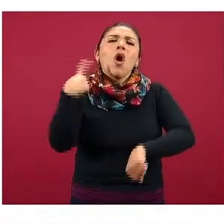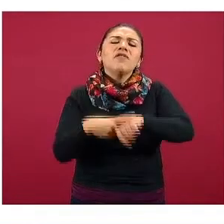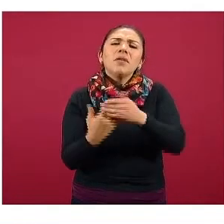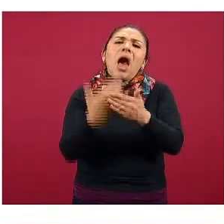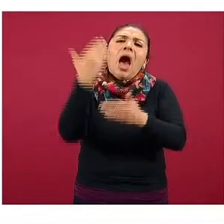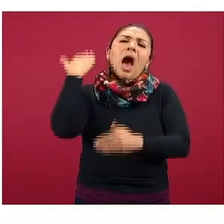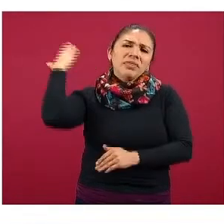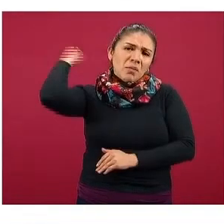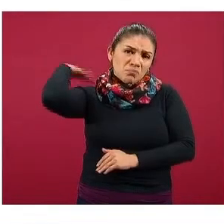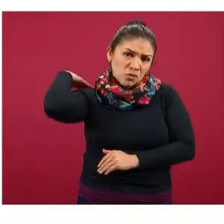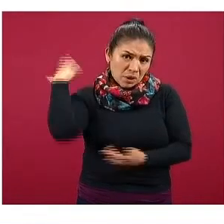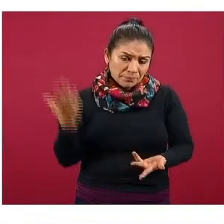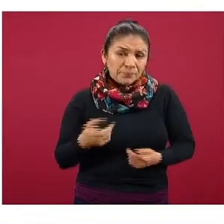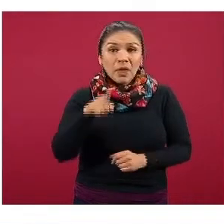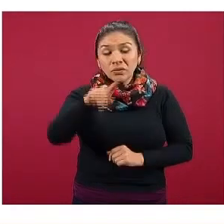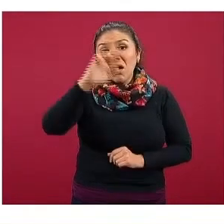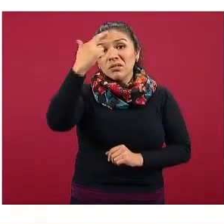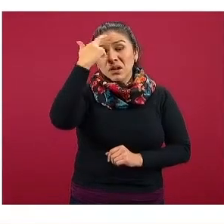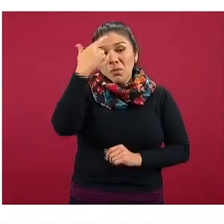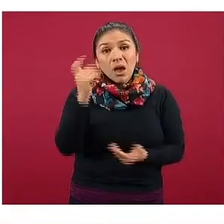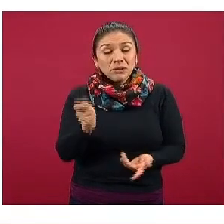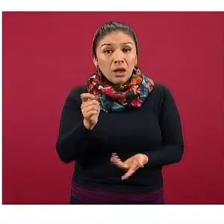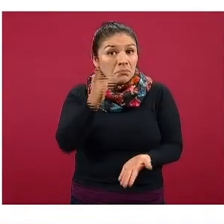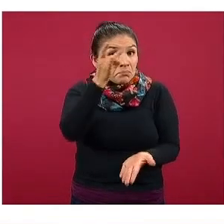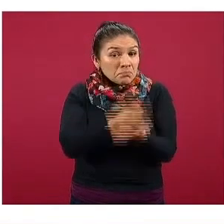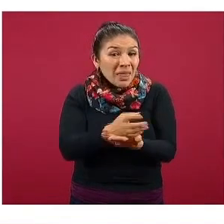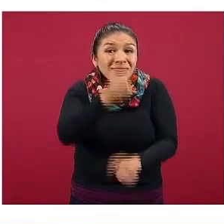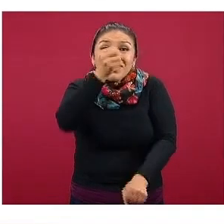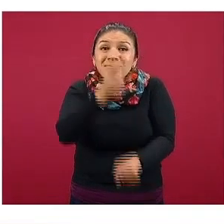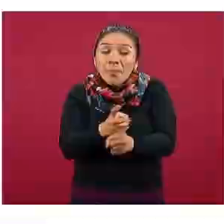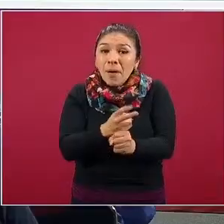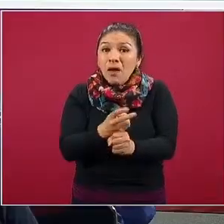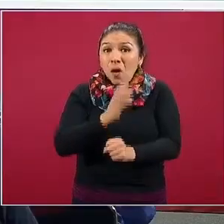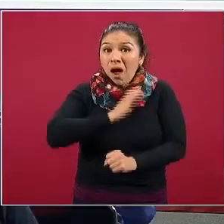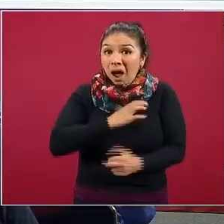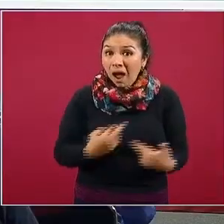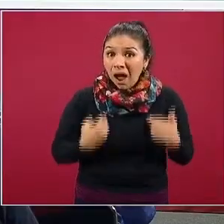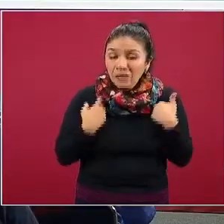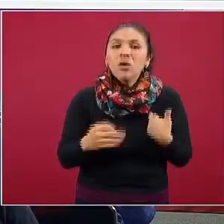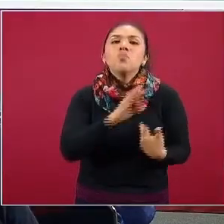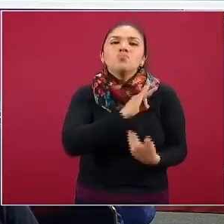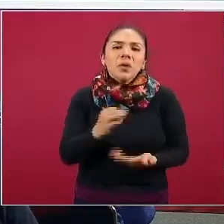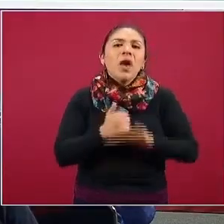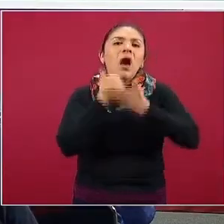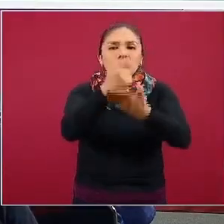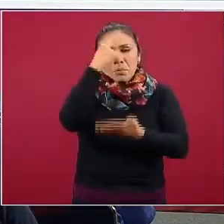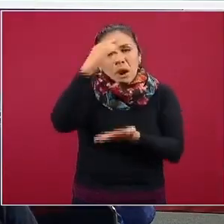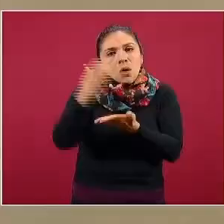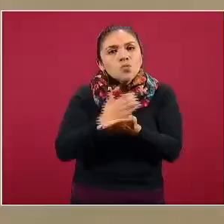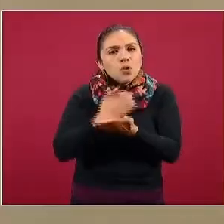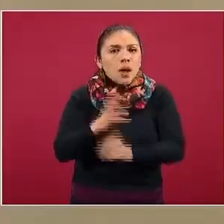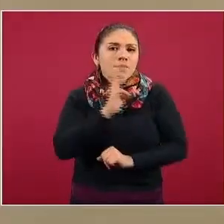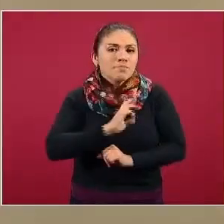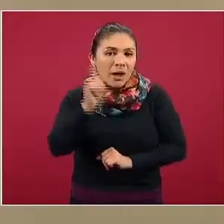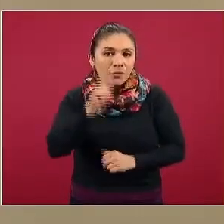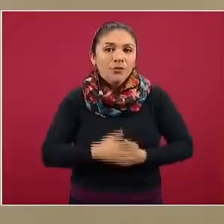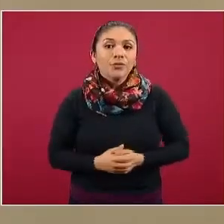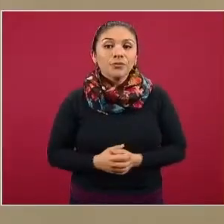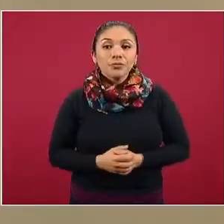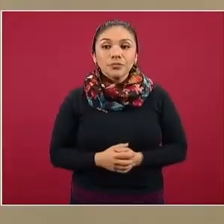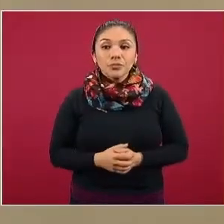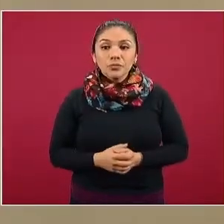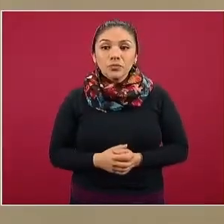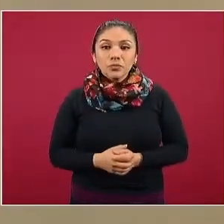previas. Hay que recordar siempre que una detección de cáncer de pulmón te brinda más y mejores opciones de tratamiento. La siguiente, por